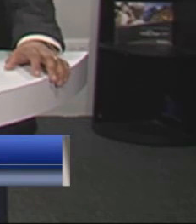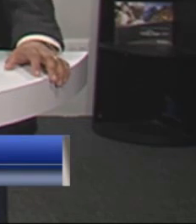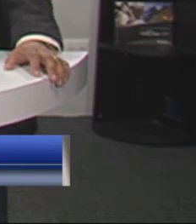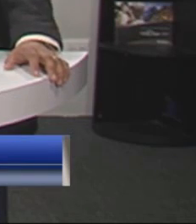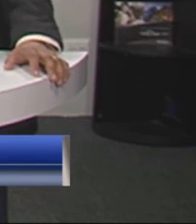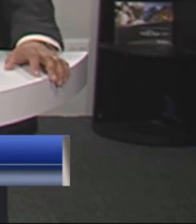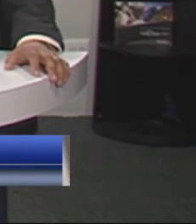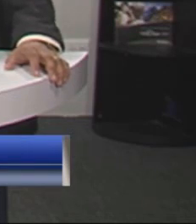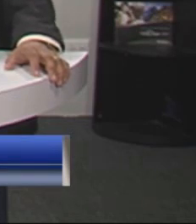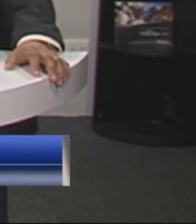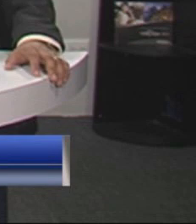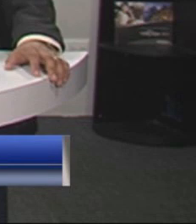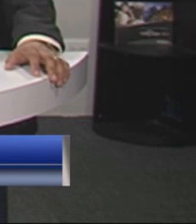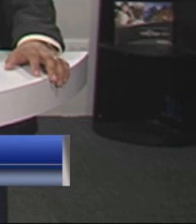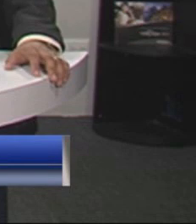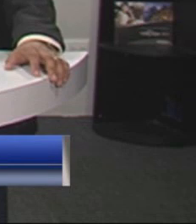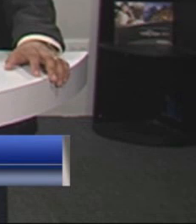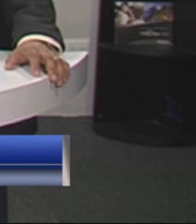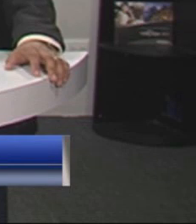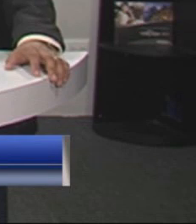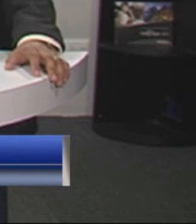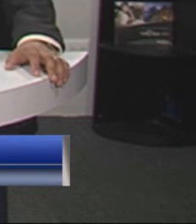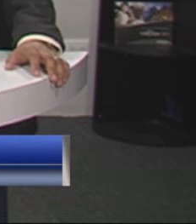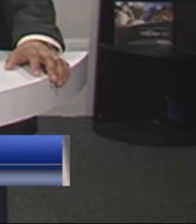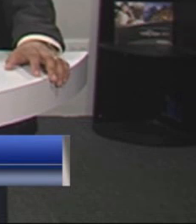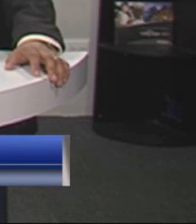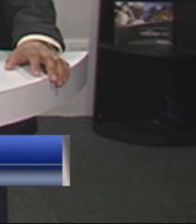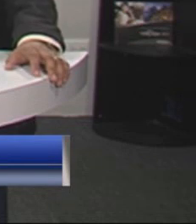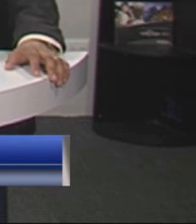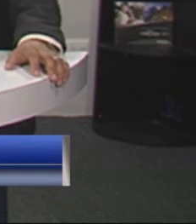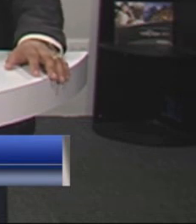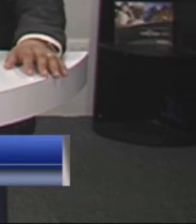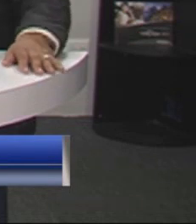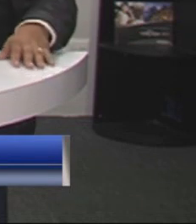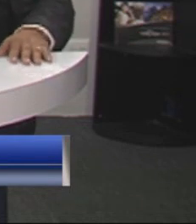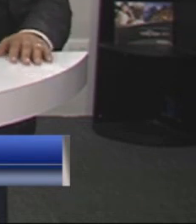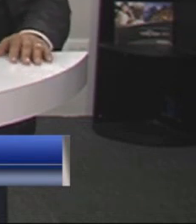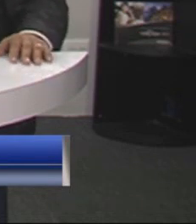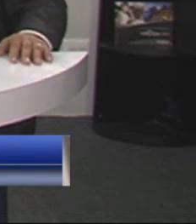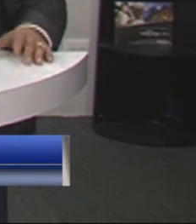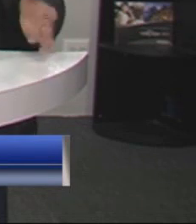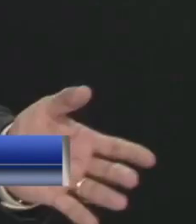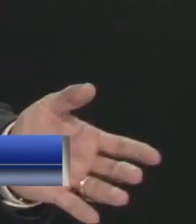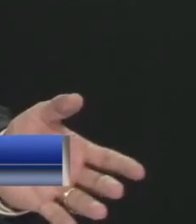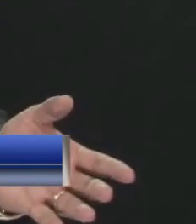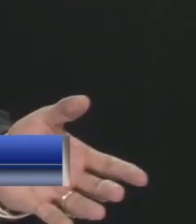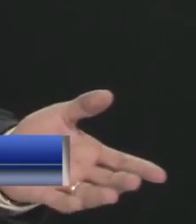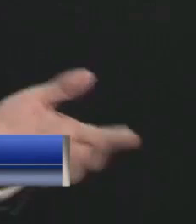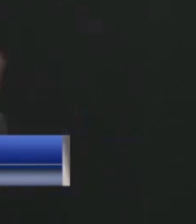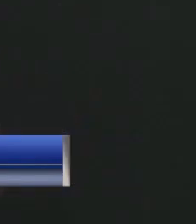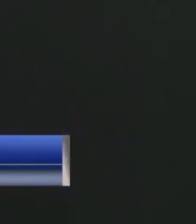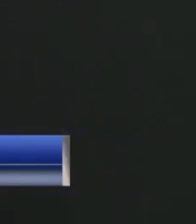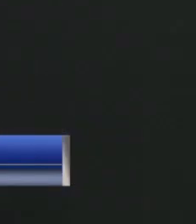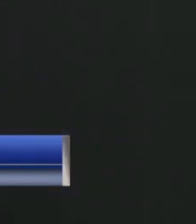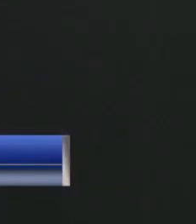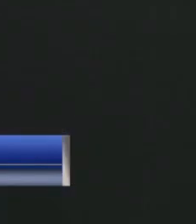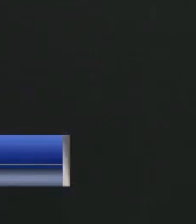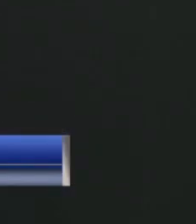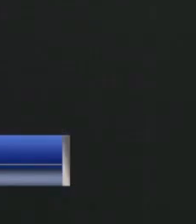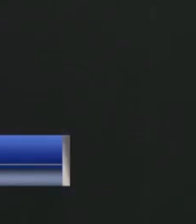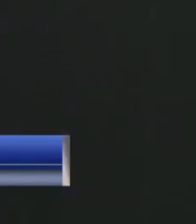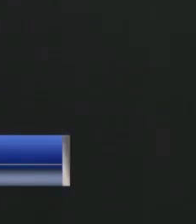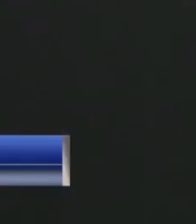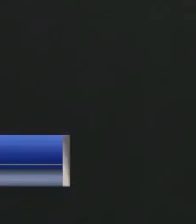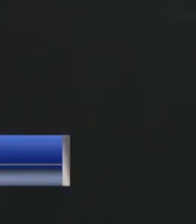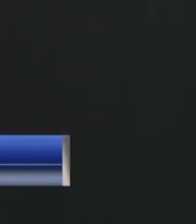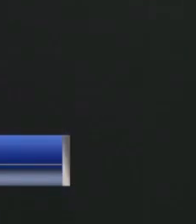legislativos sobre el quehacer y nuestro trabajo desde esta asamblea. Bueno, diputada, mucho que hablar esta mañana